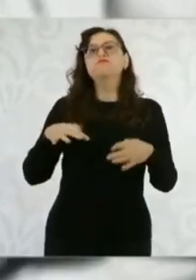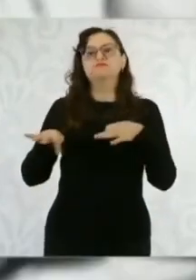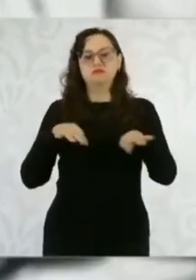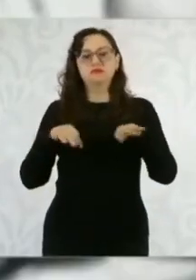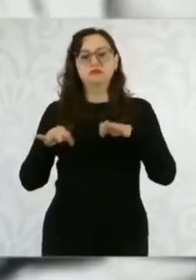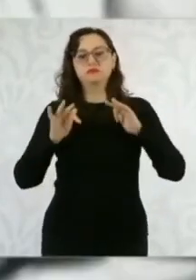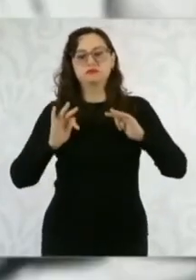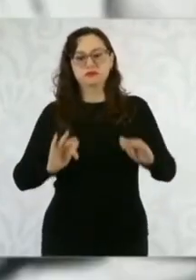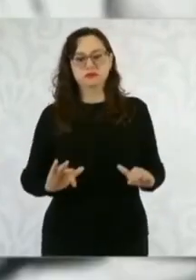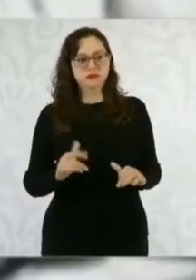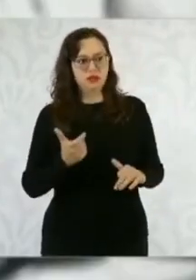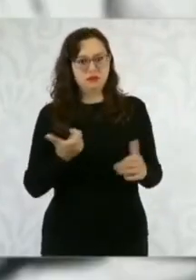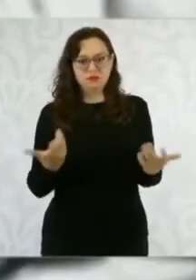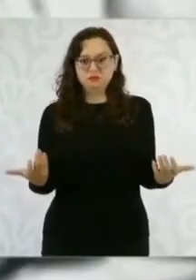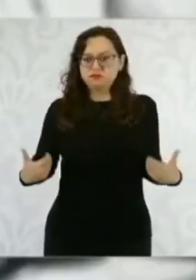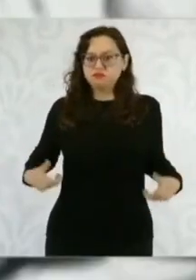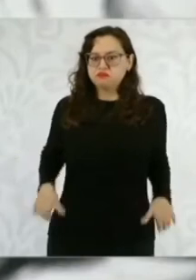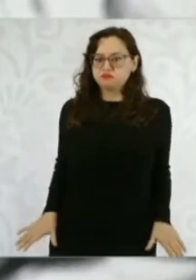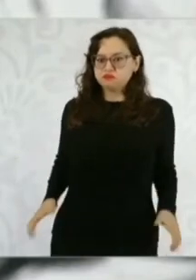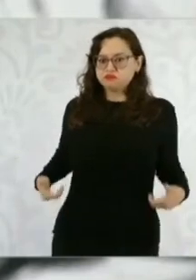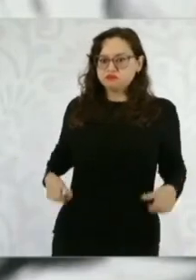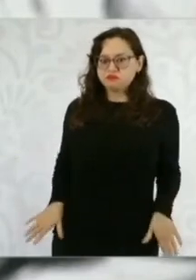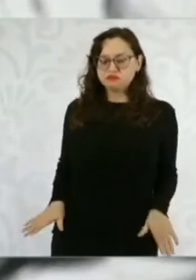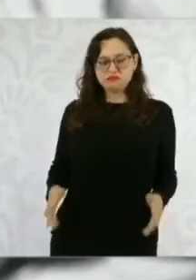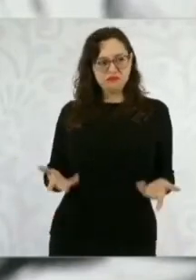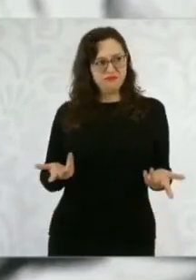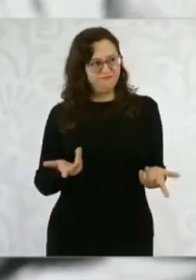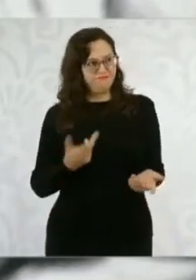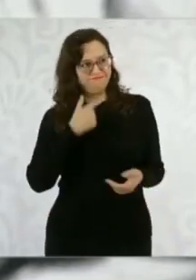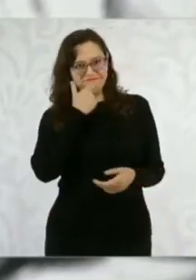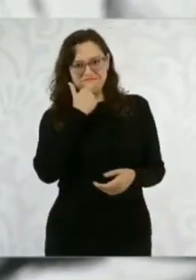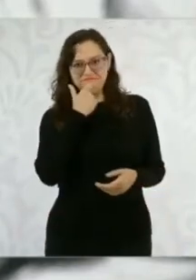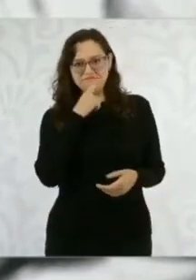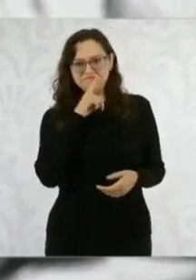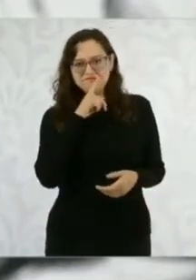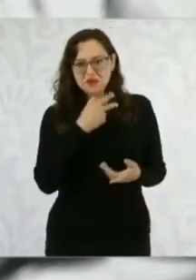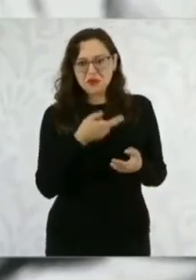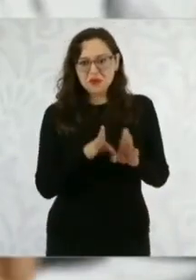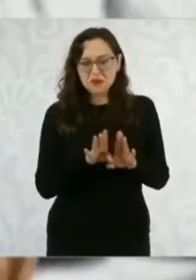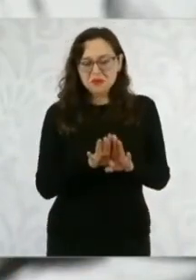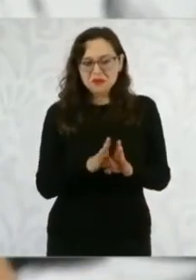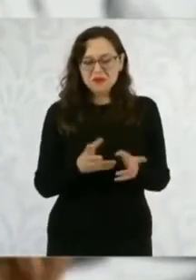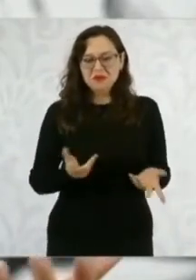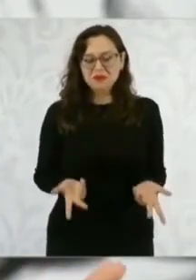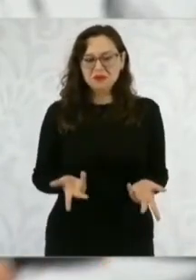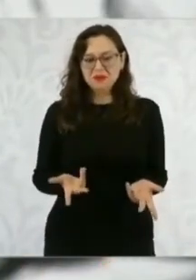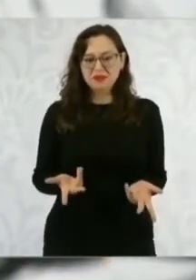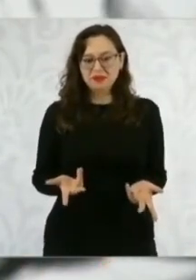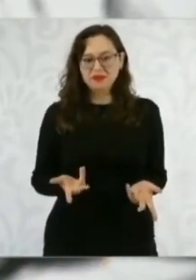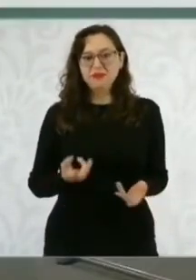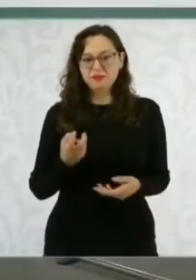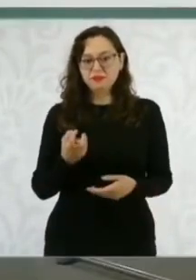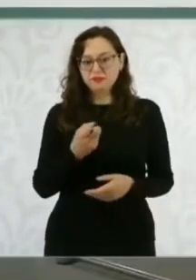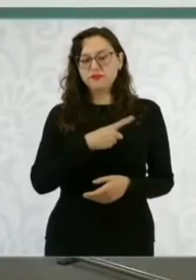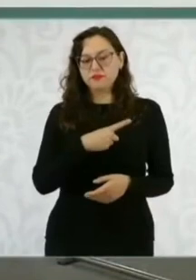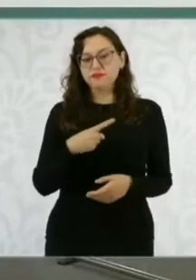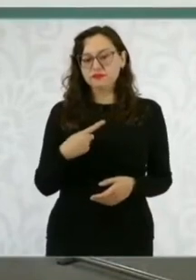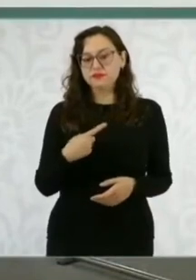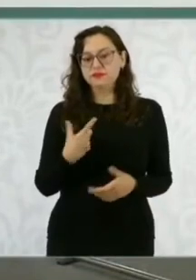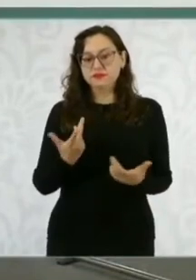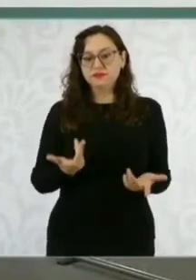de que no se están mal utilizando sus fondos. Control en el sentido de control público, pues,